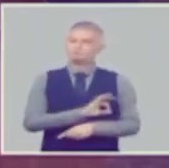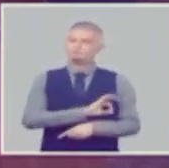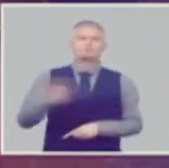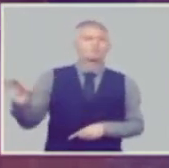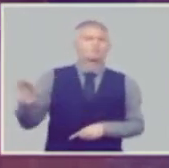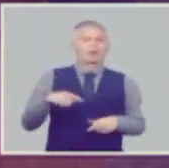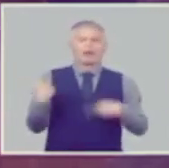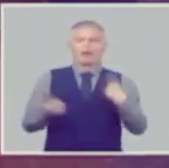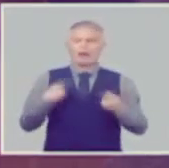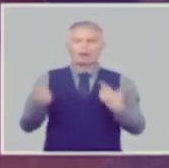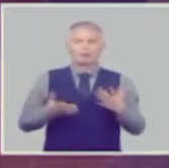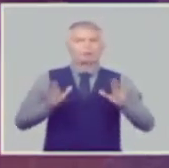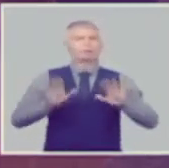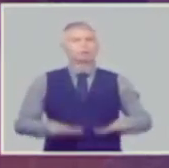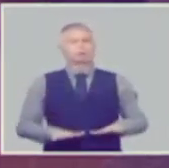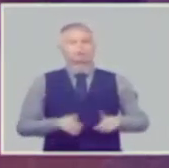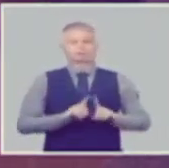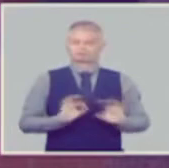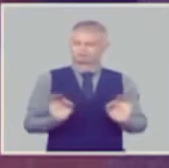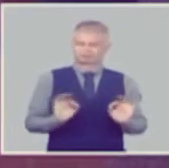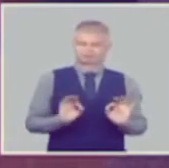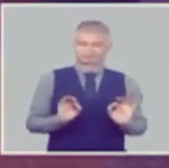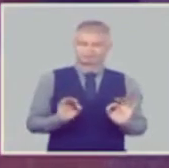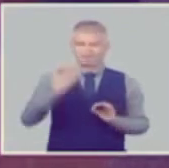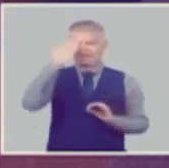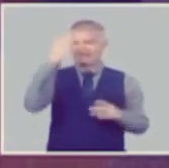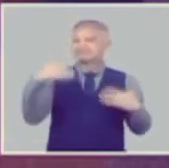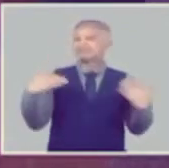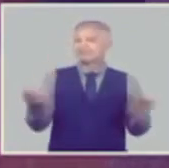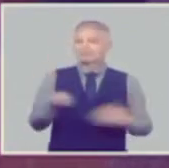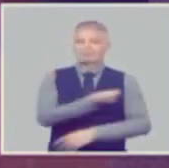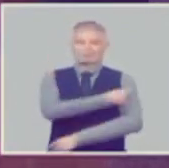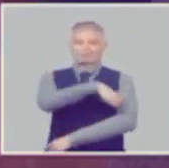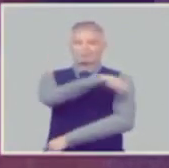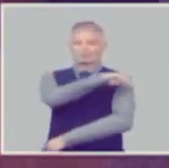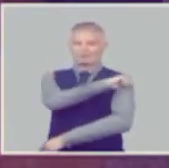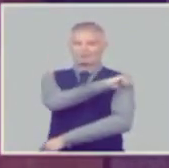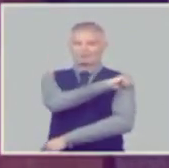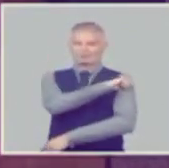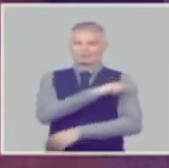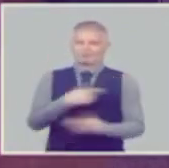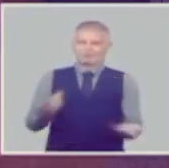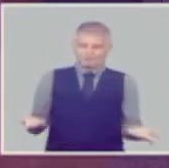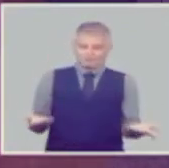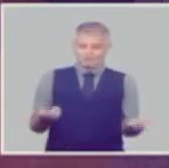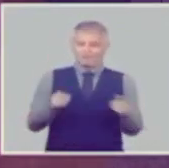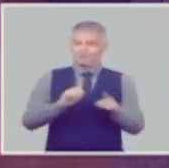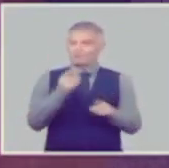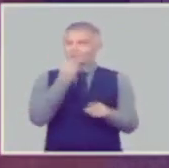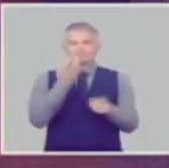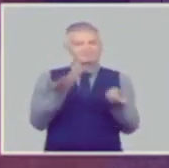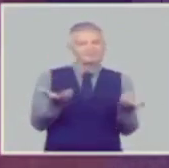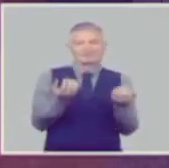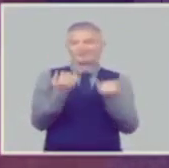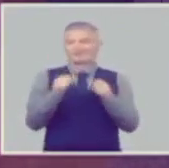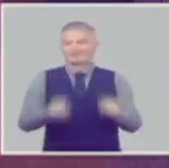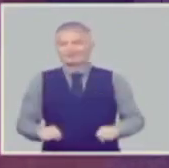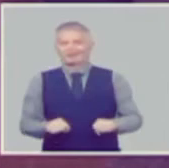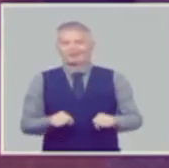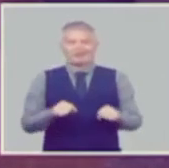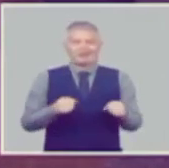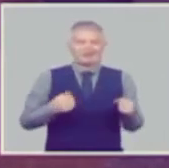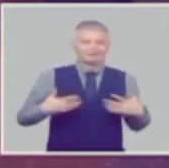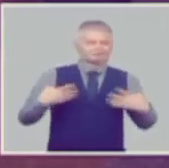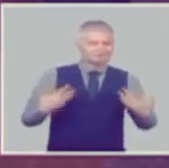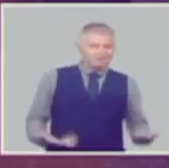desánimo, gracias especialmente al pueblo. No es posible el desánimo cuando se tiene enfrente el heroísmo, no